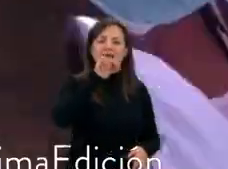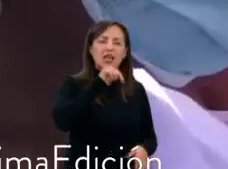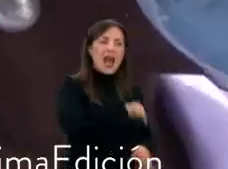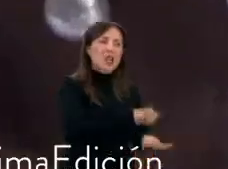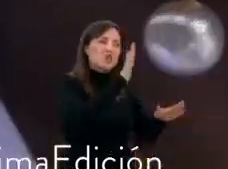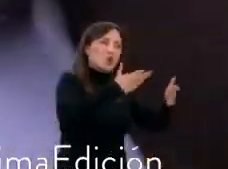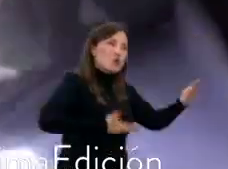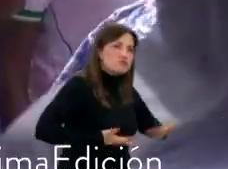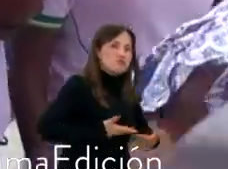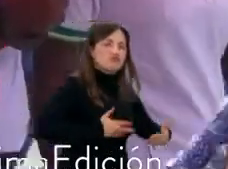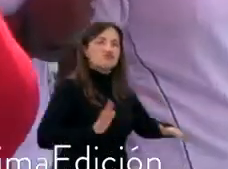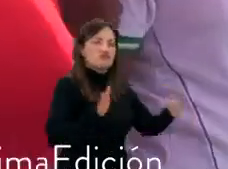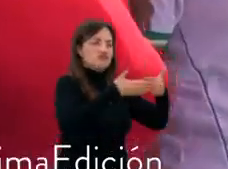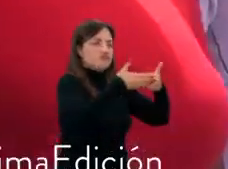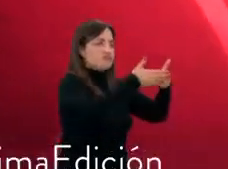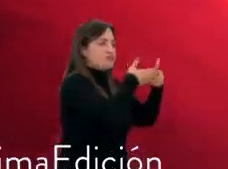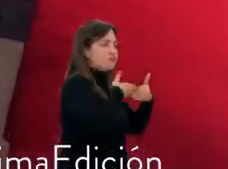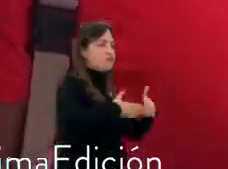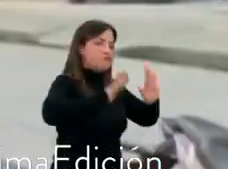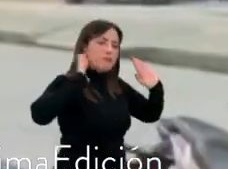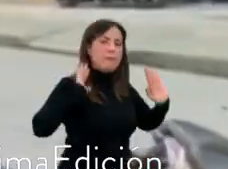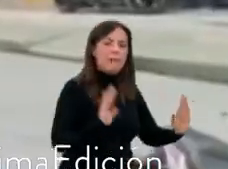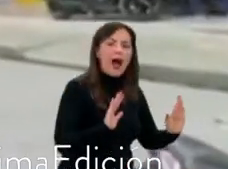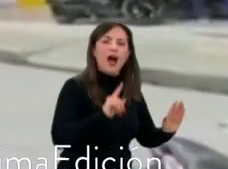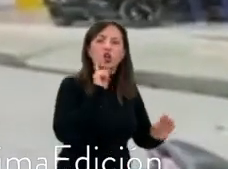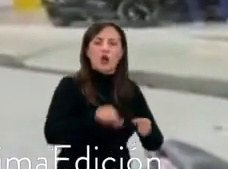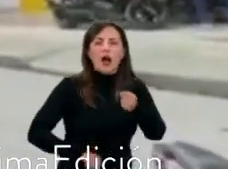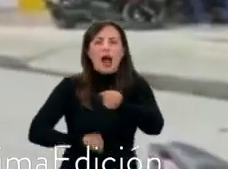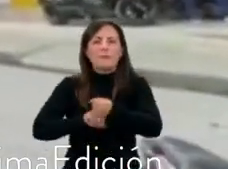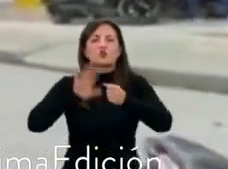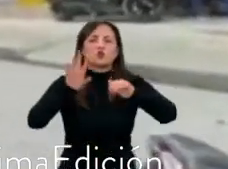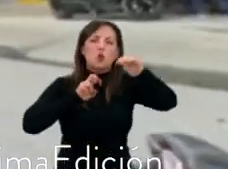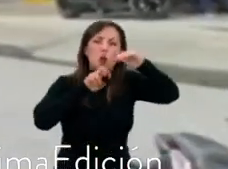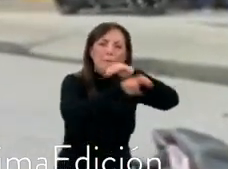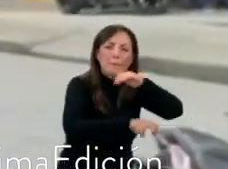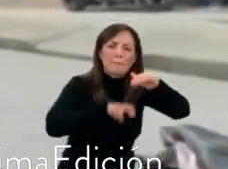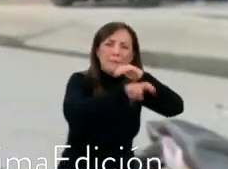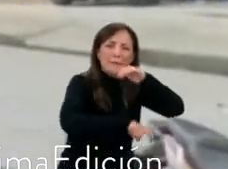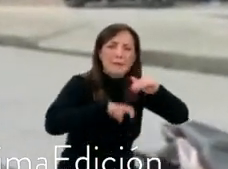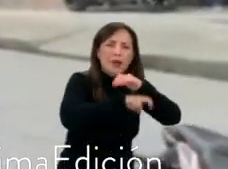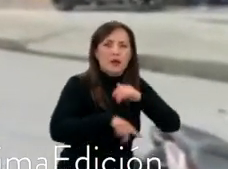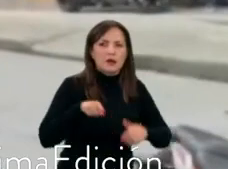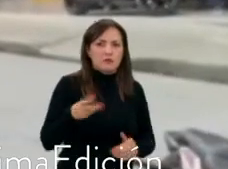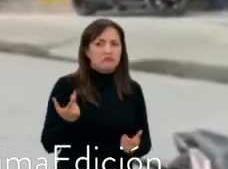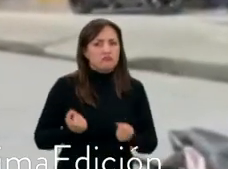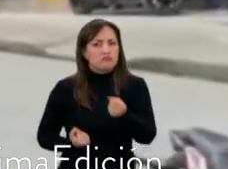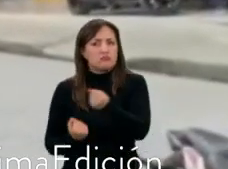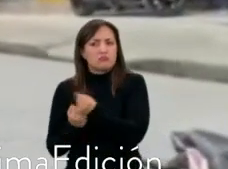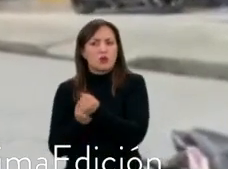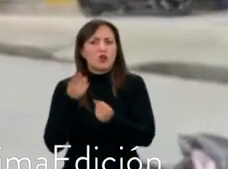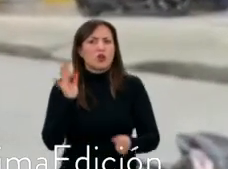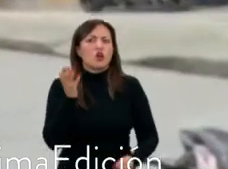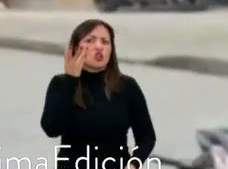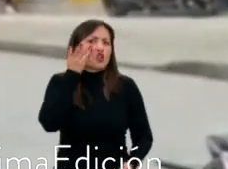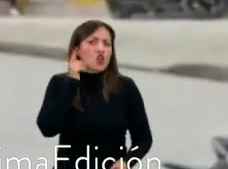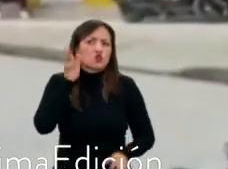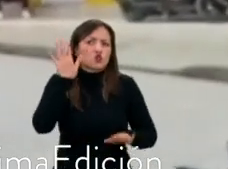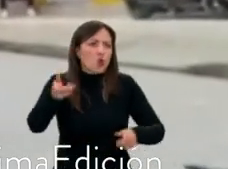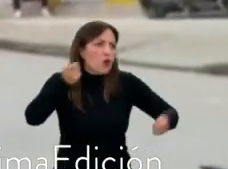minero. Respaldo total a nuestros barriqueros, ya que ellos del día a día pues es lo que representa y hace parte de nuestra